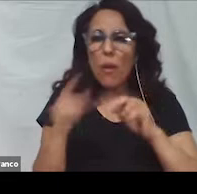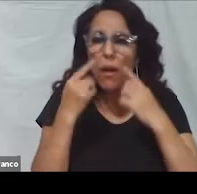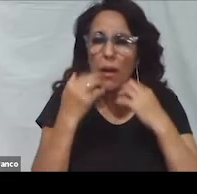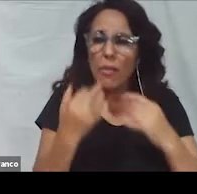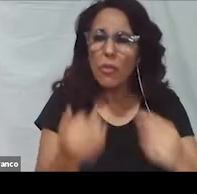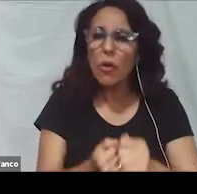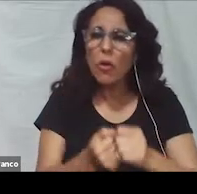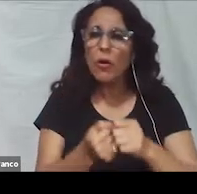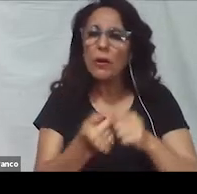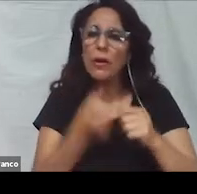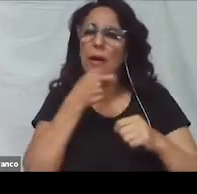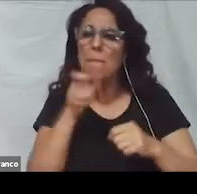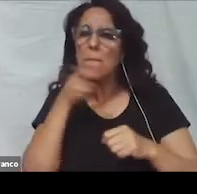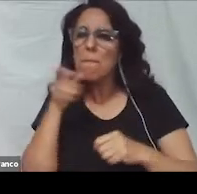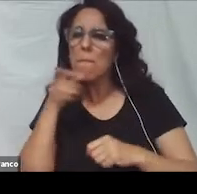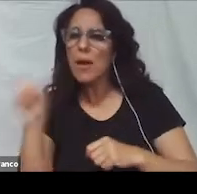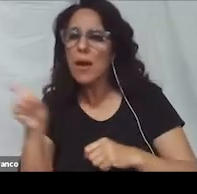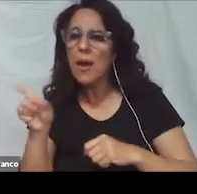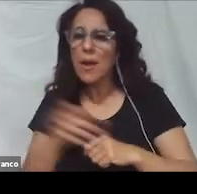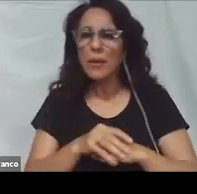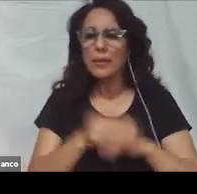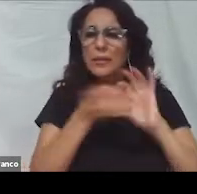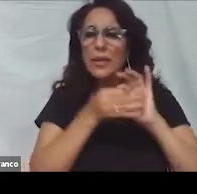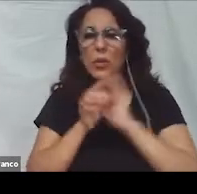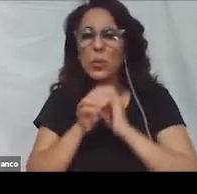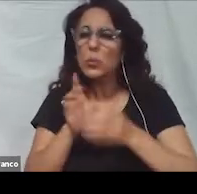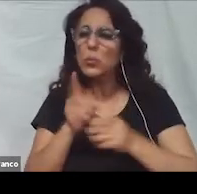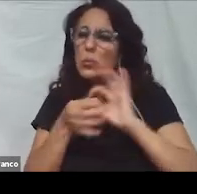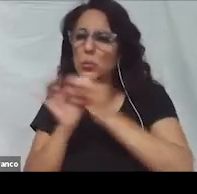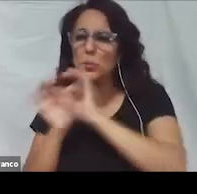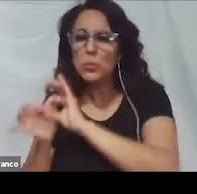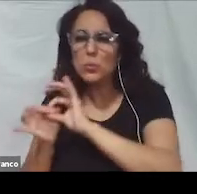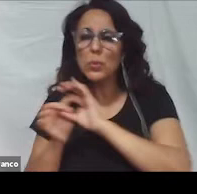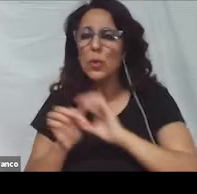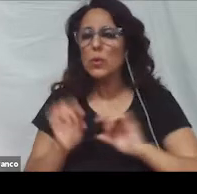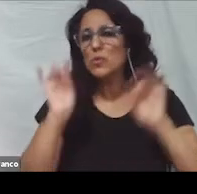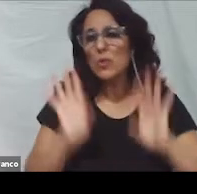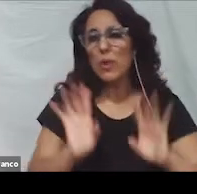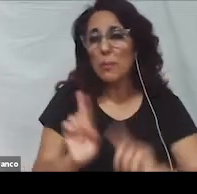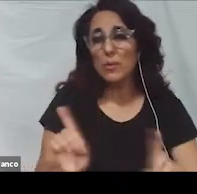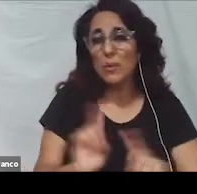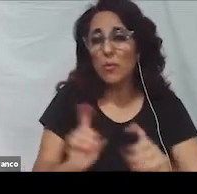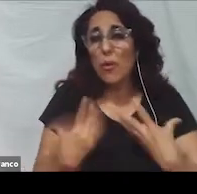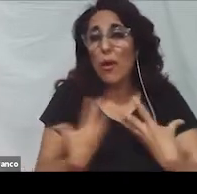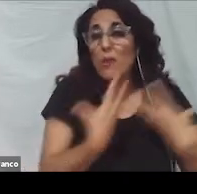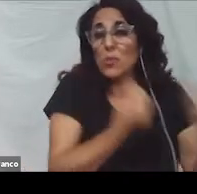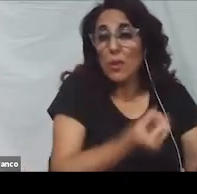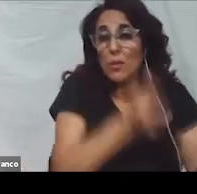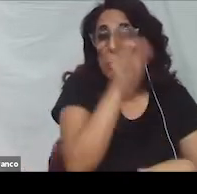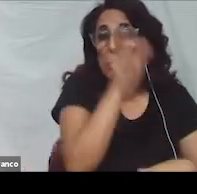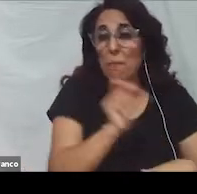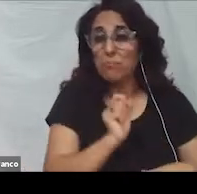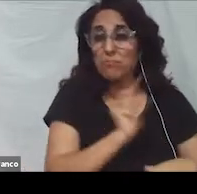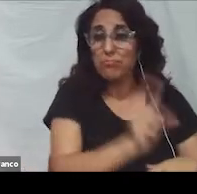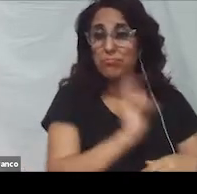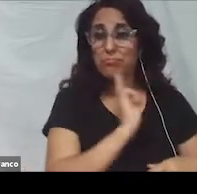suelen analizar la estructura semántica de nuestras páginas. Entonces no vamos a estar solo beneficiando a la persona con discapacidad, como les